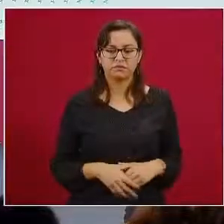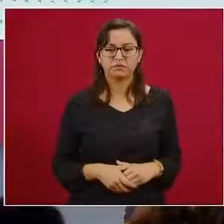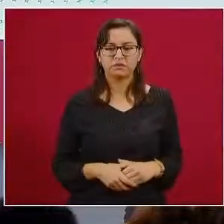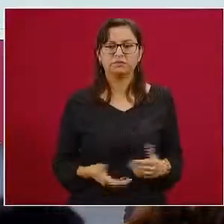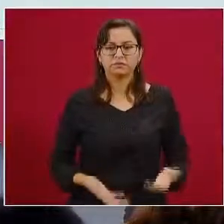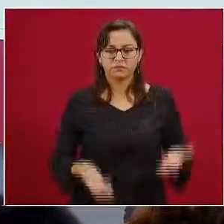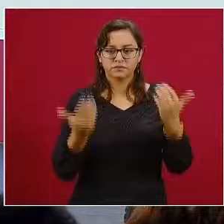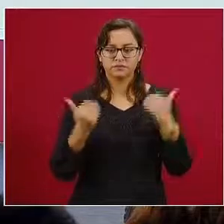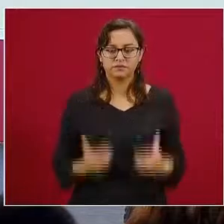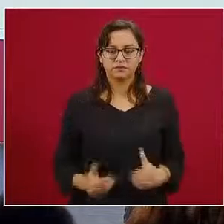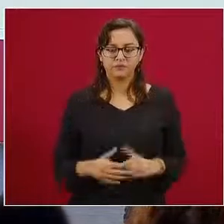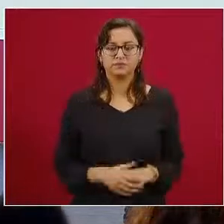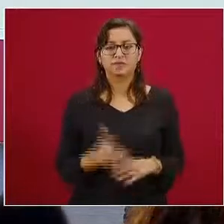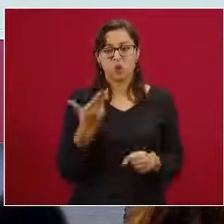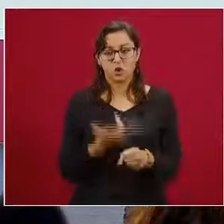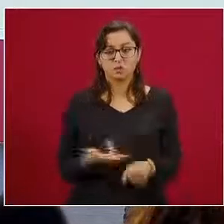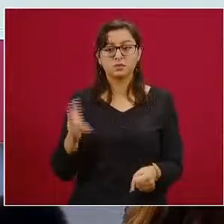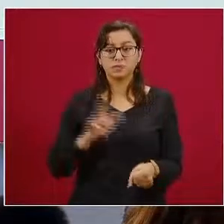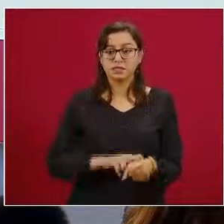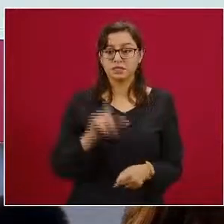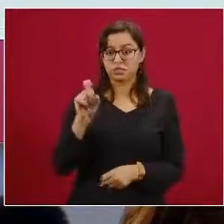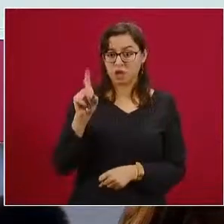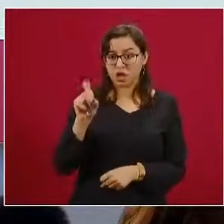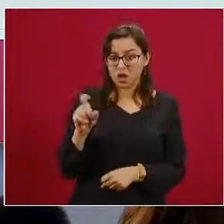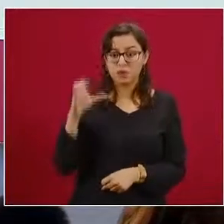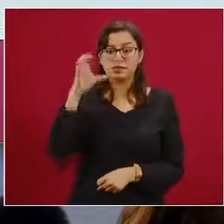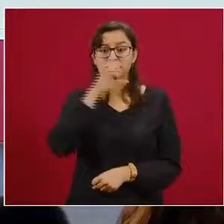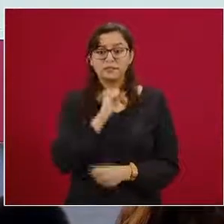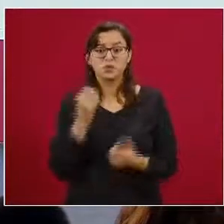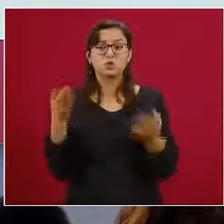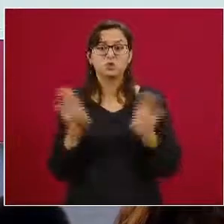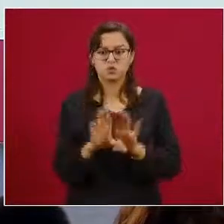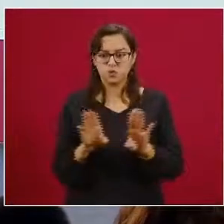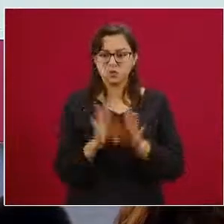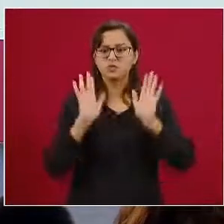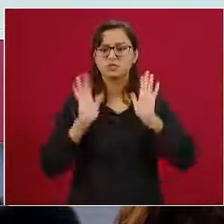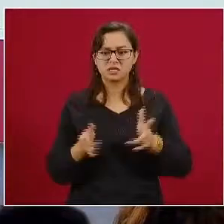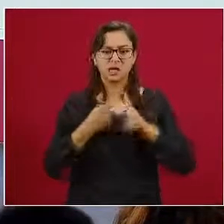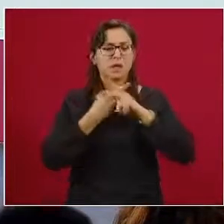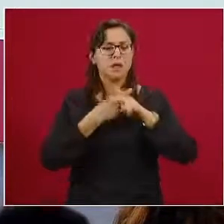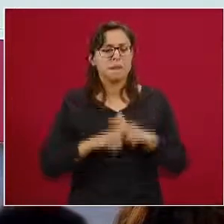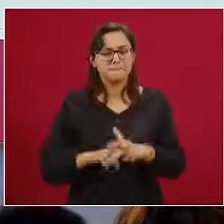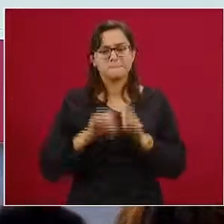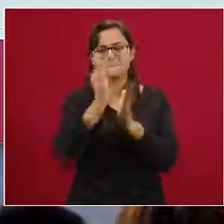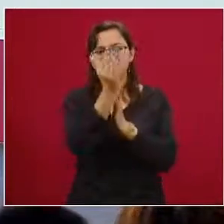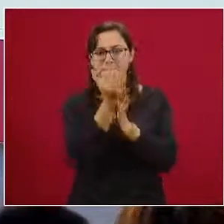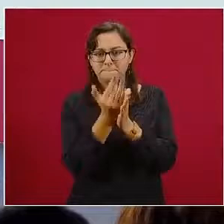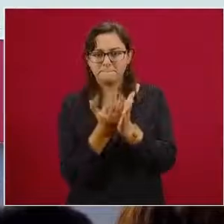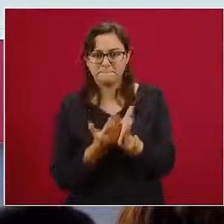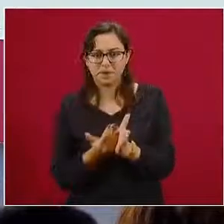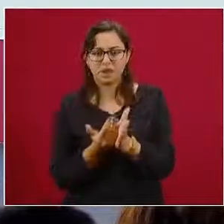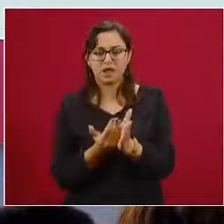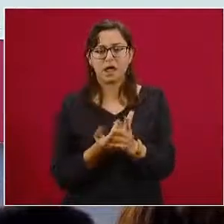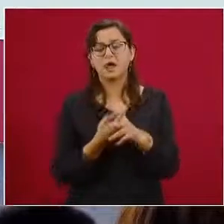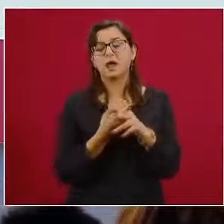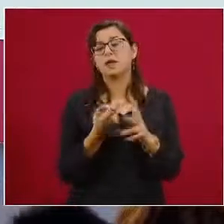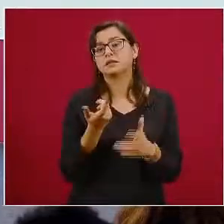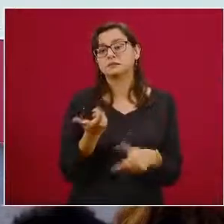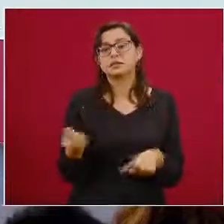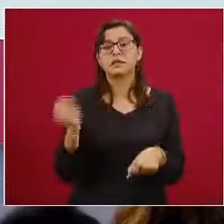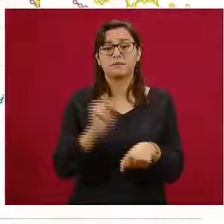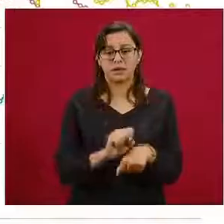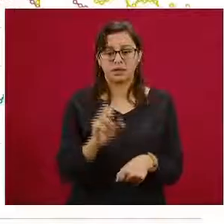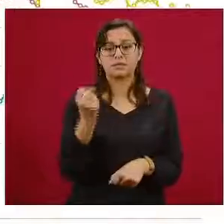La siguiente, la hospitalización en Aguascalientes empezó a reducirse, la hospitalización por COVID, a partir de la primera semana